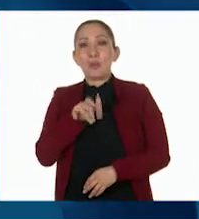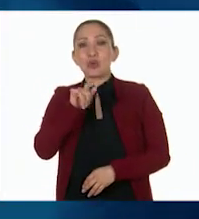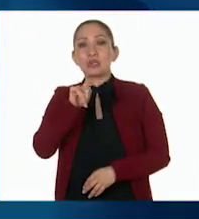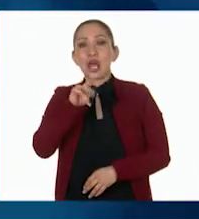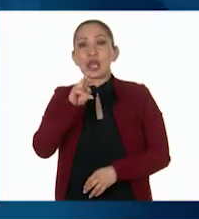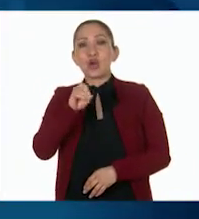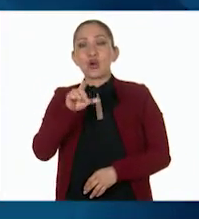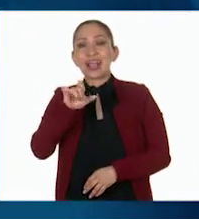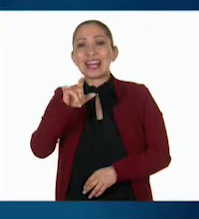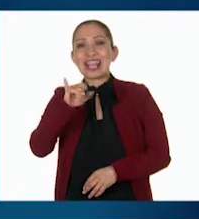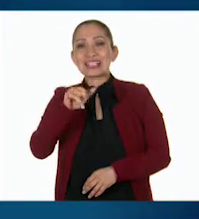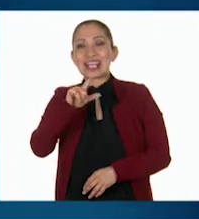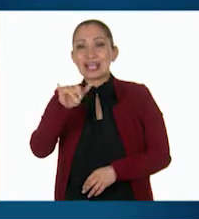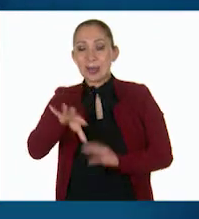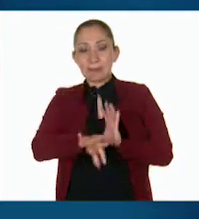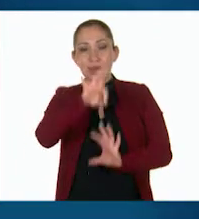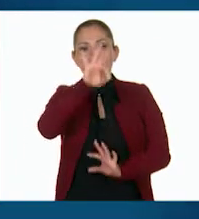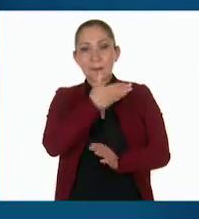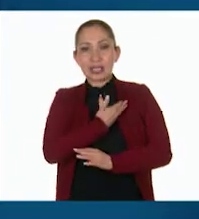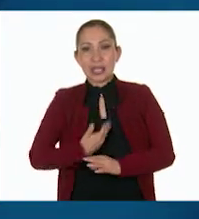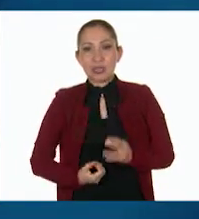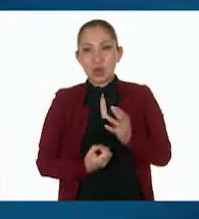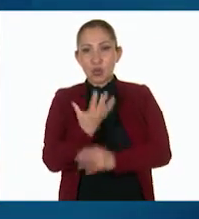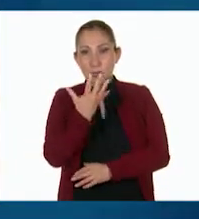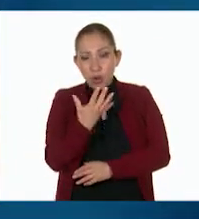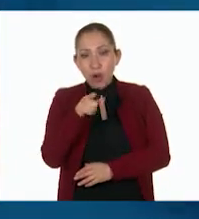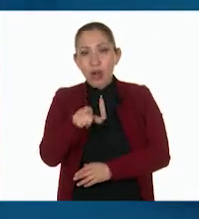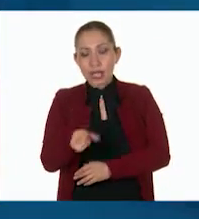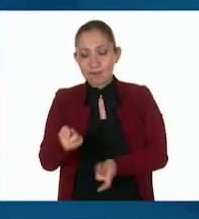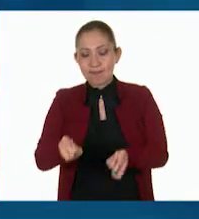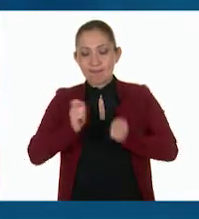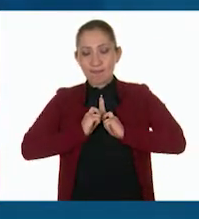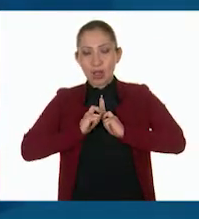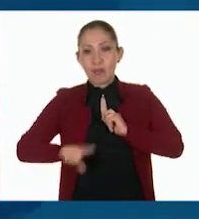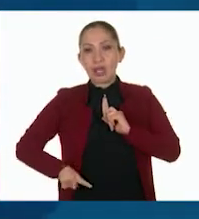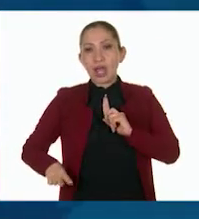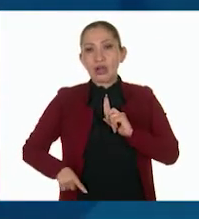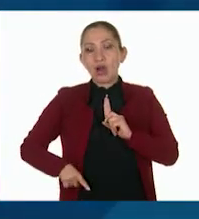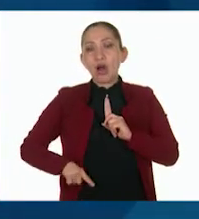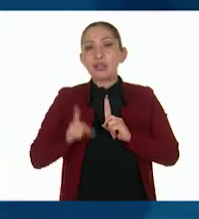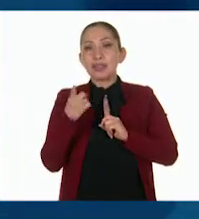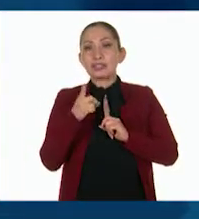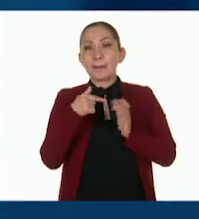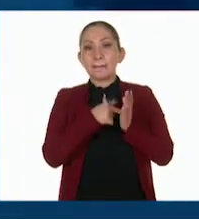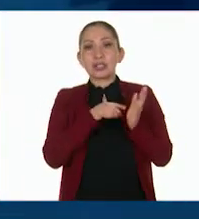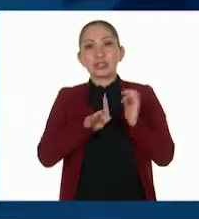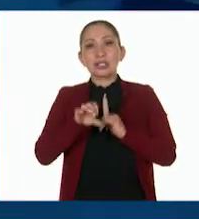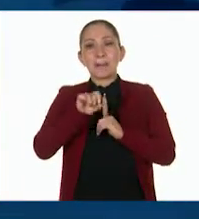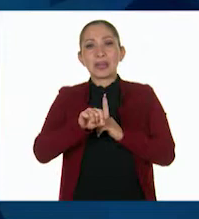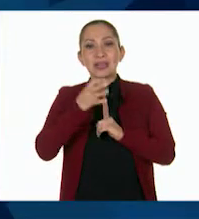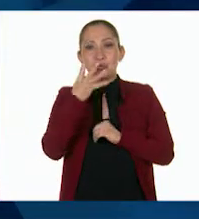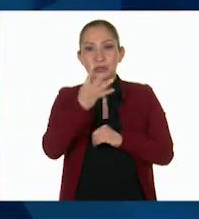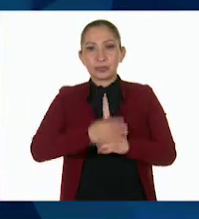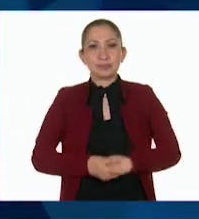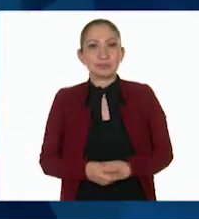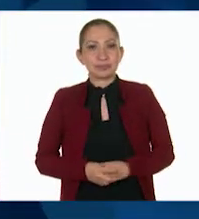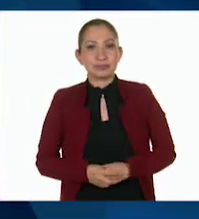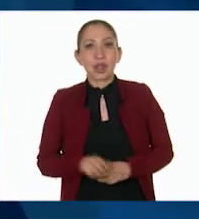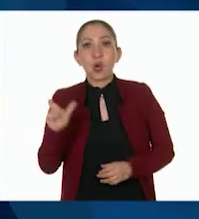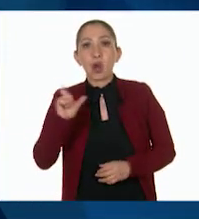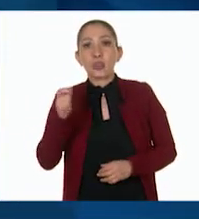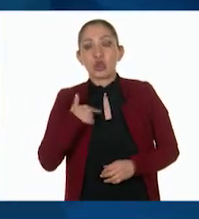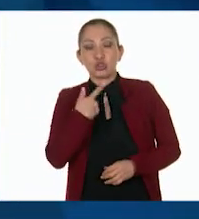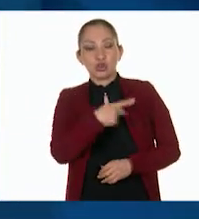Elías Calles fue electo presidente de la República y tomó posesión del gobierno en diciembre de 1924. Durante